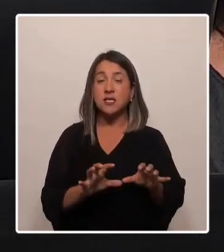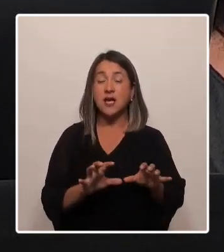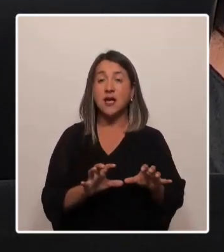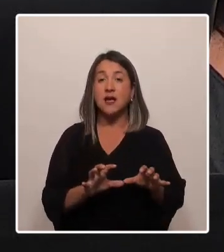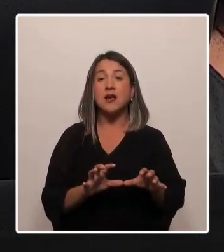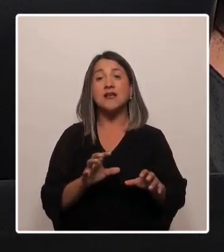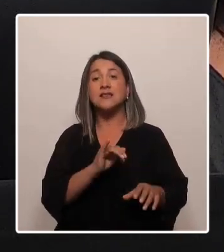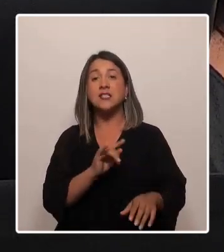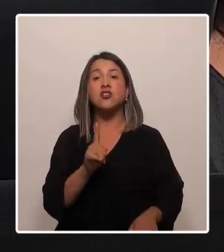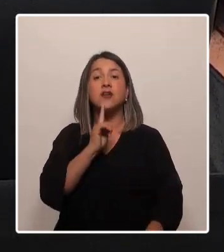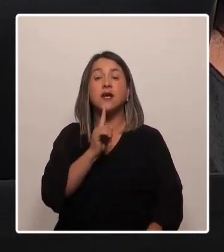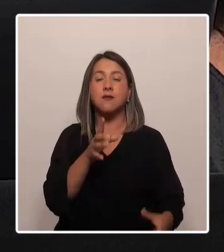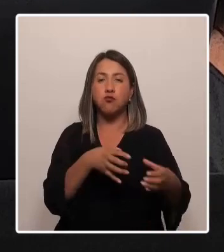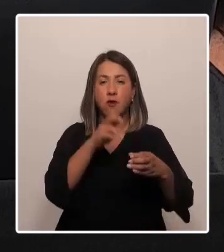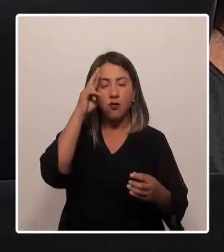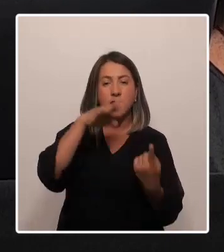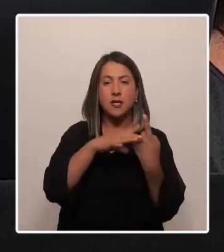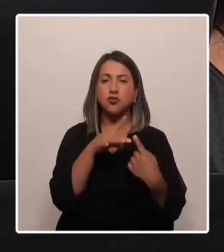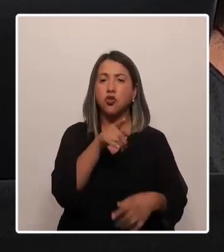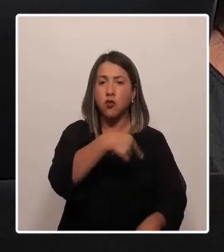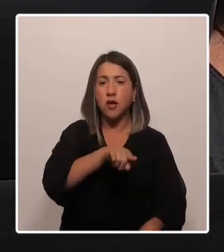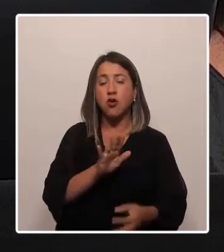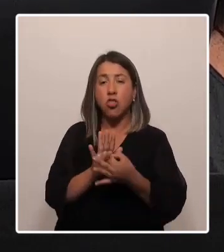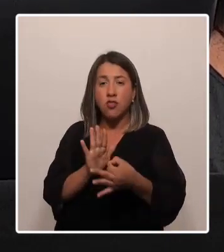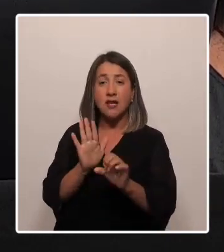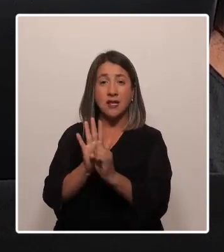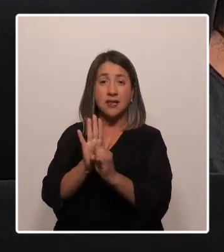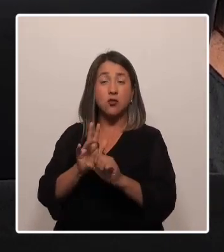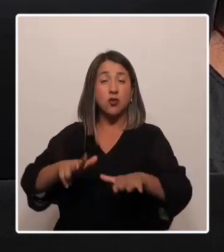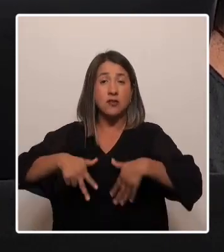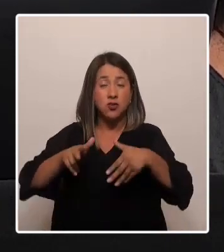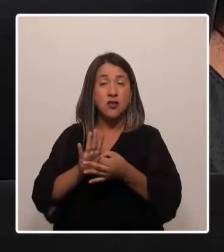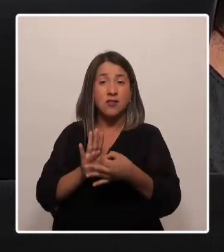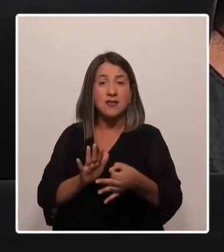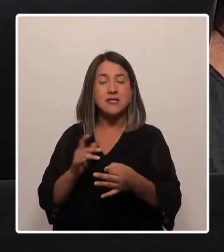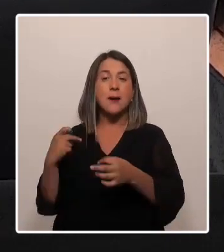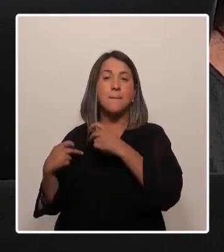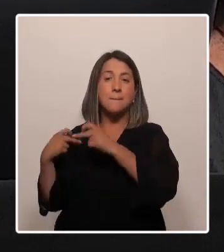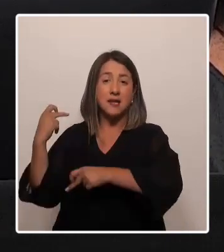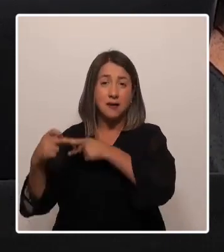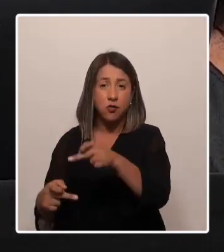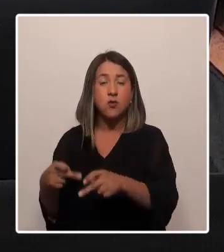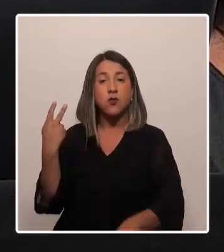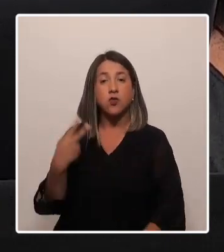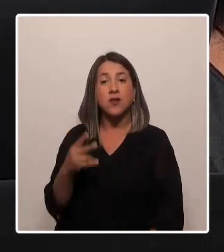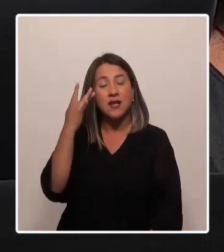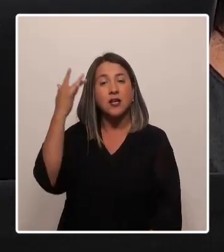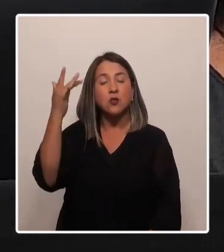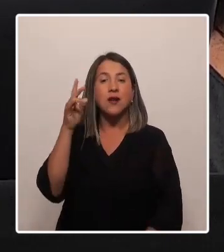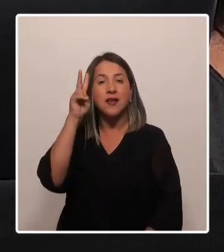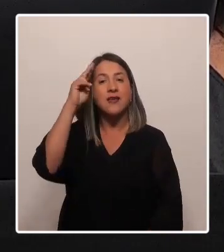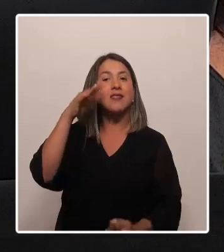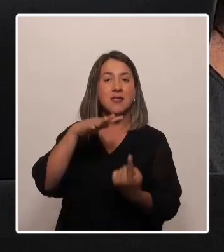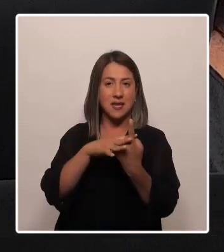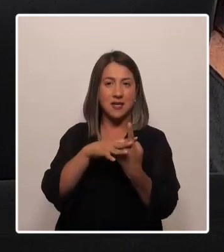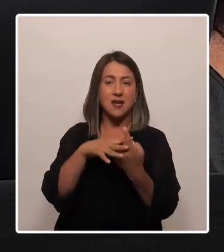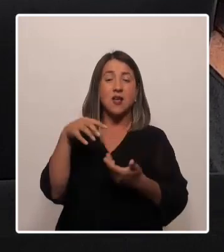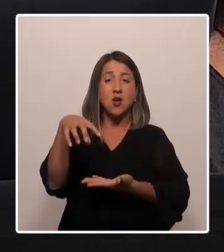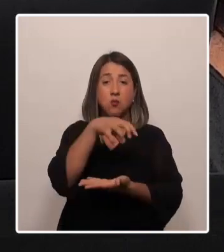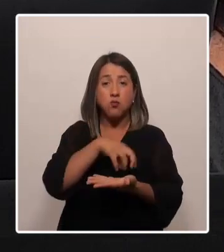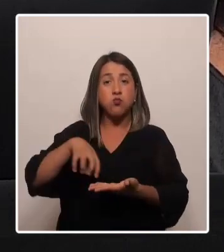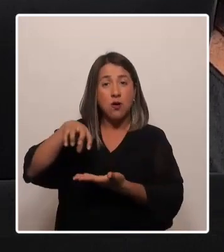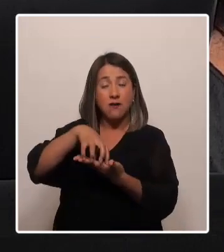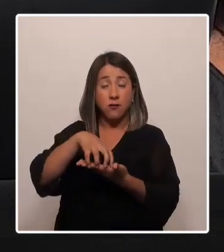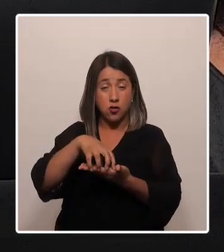pueblos indígenas. Es cosa de ver lo que dice el artículo 18, que habla de patrimonio y propiedad intelectual indígena. Los pueblos y naciones indígenas,